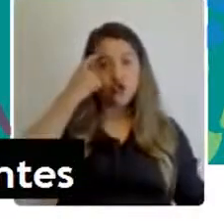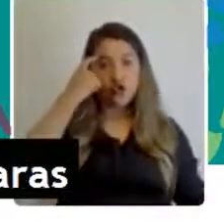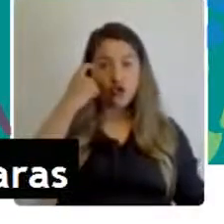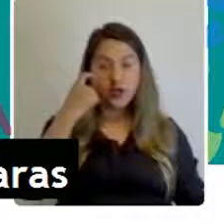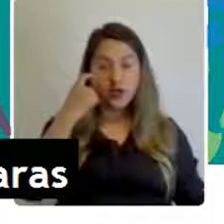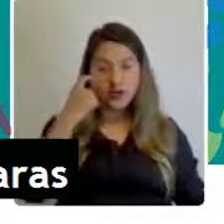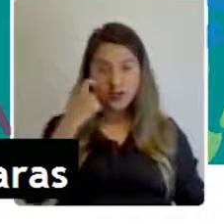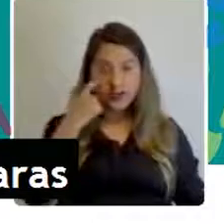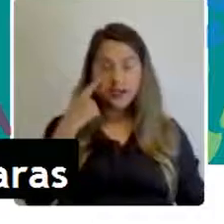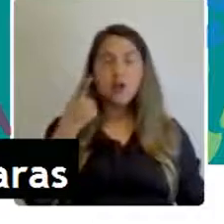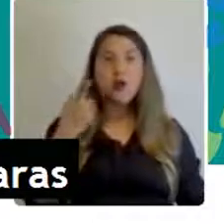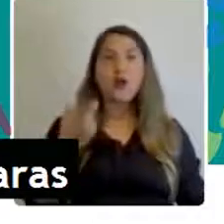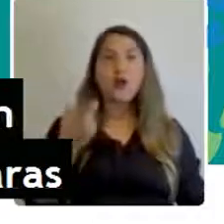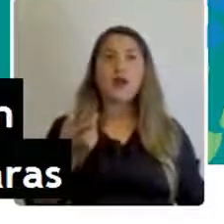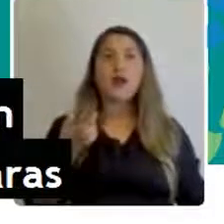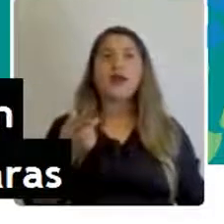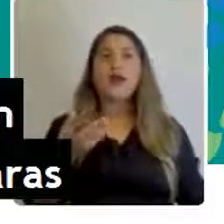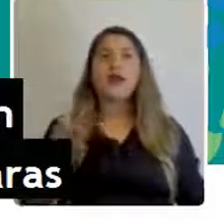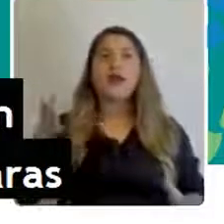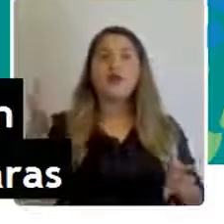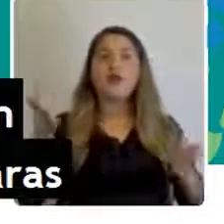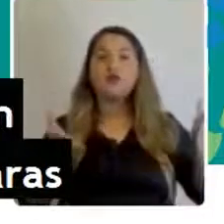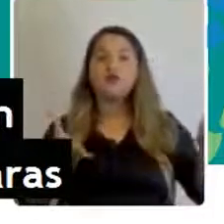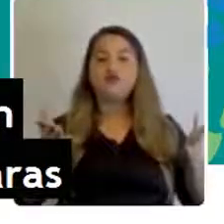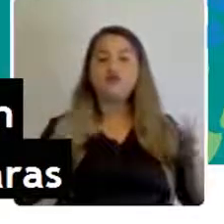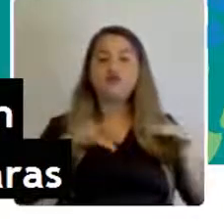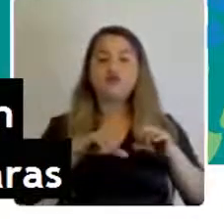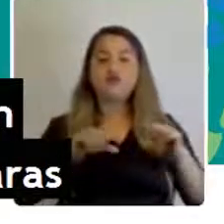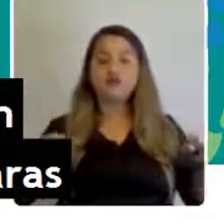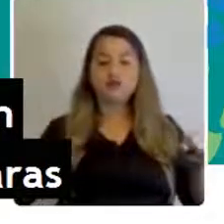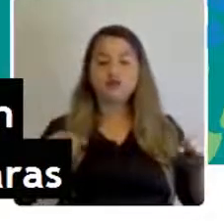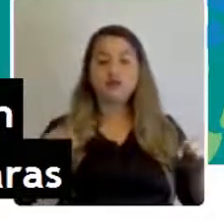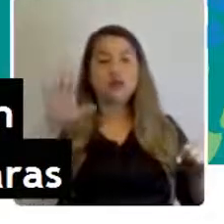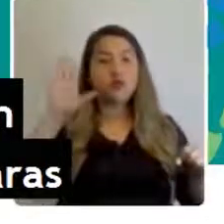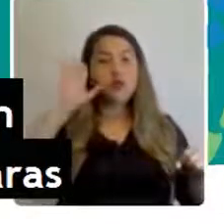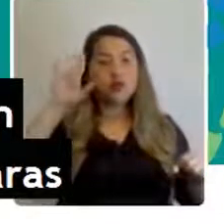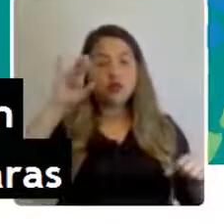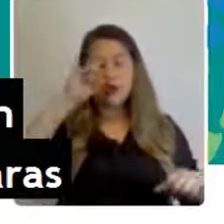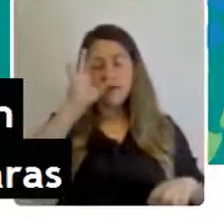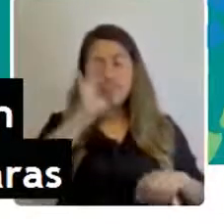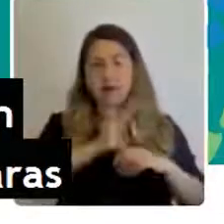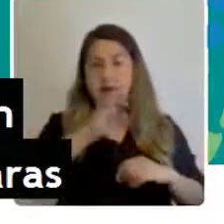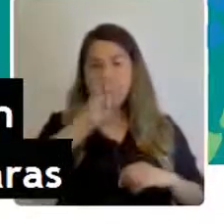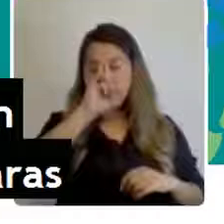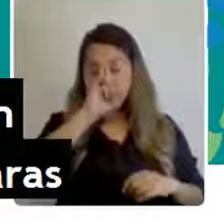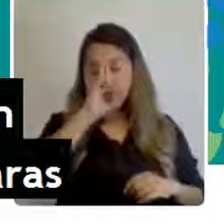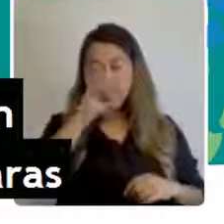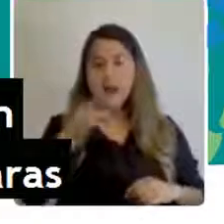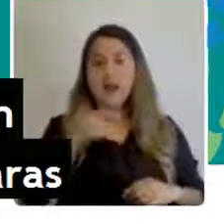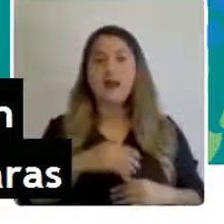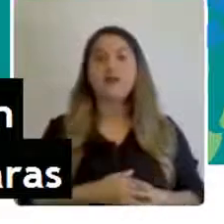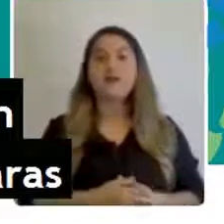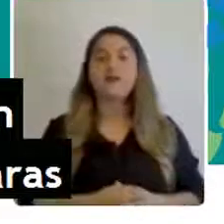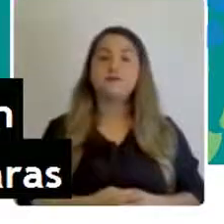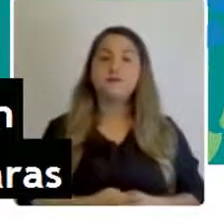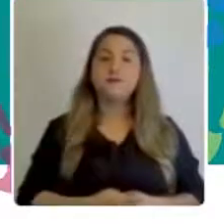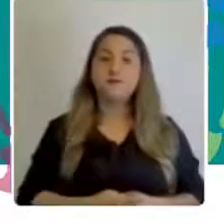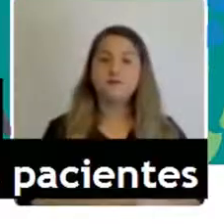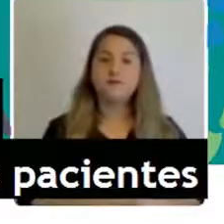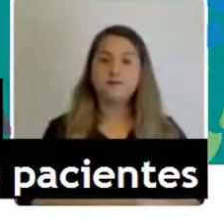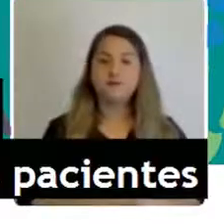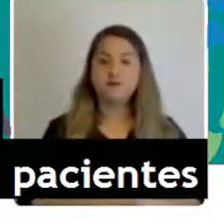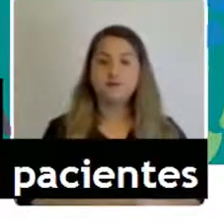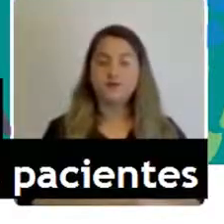the patients and the researchers, that there has been a slowdown in research on rare diseases and orphan